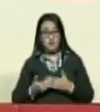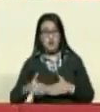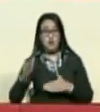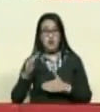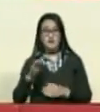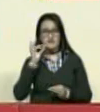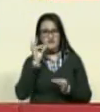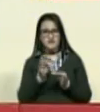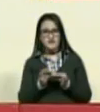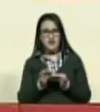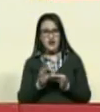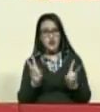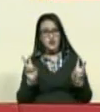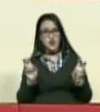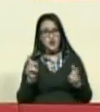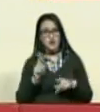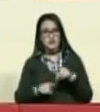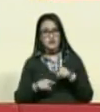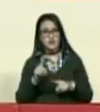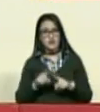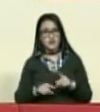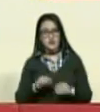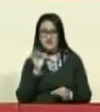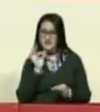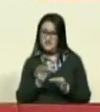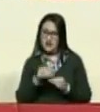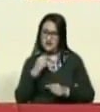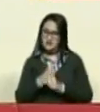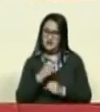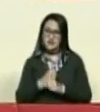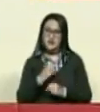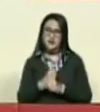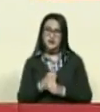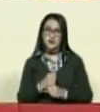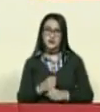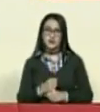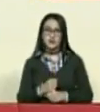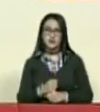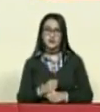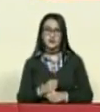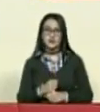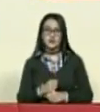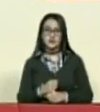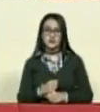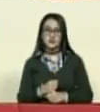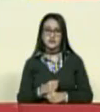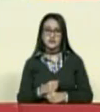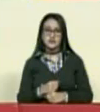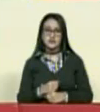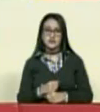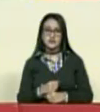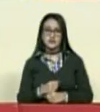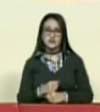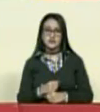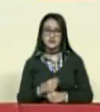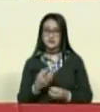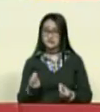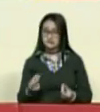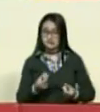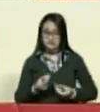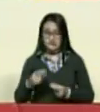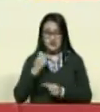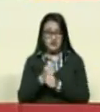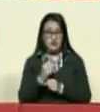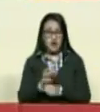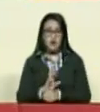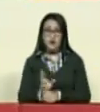Tener fe en lo nuevo, fe y trabajo, ¿no? A Dios rogando y con el mazo dando, dicen